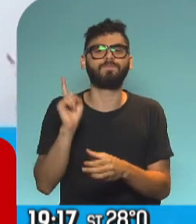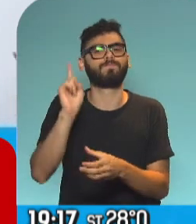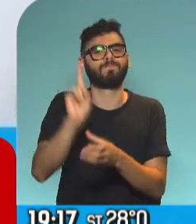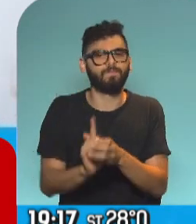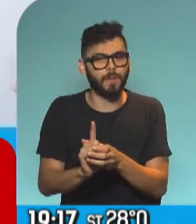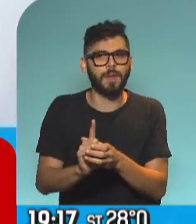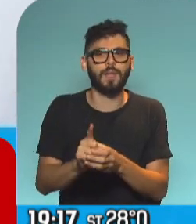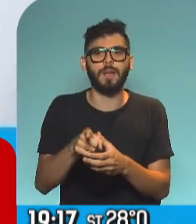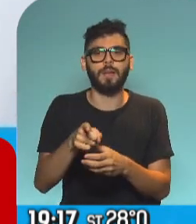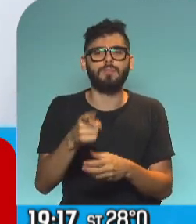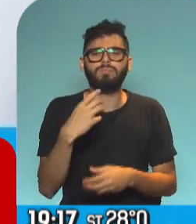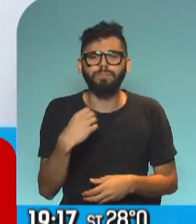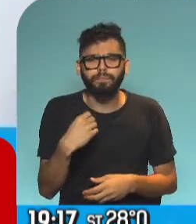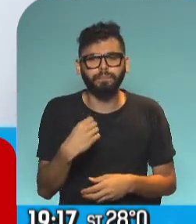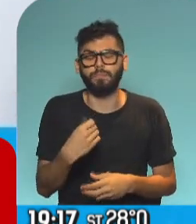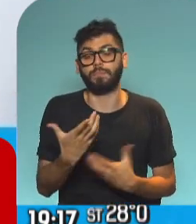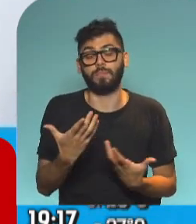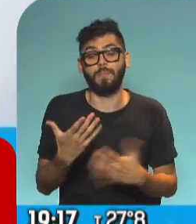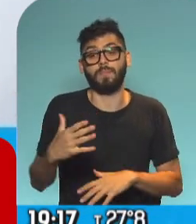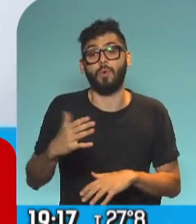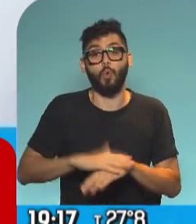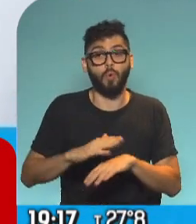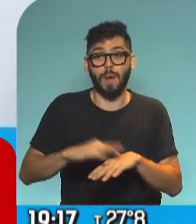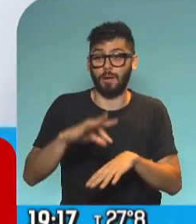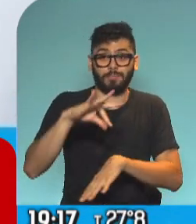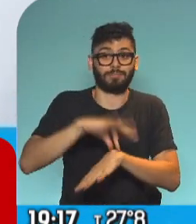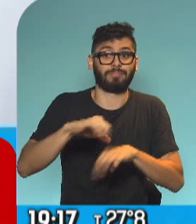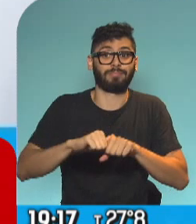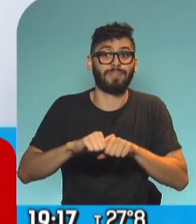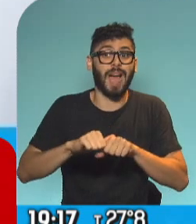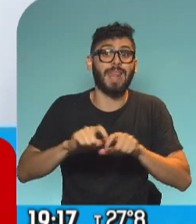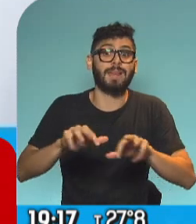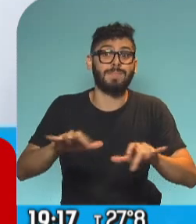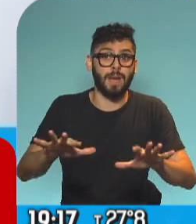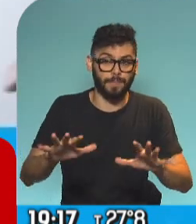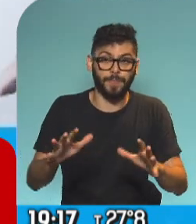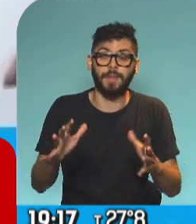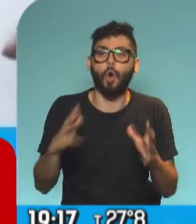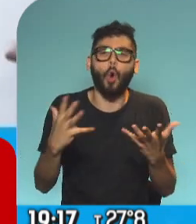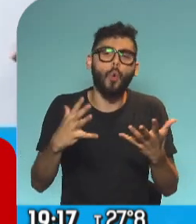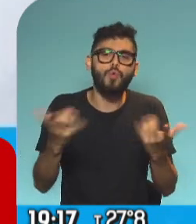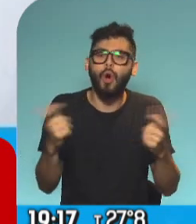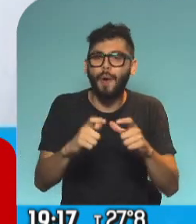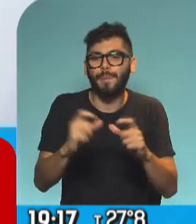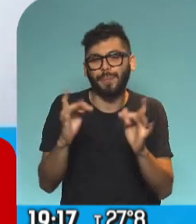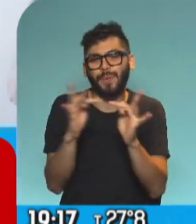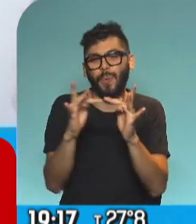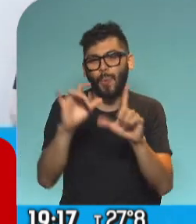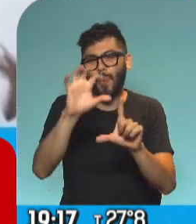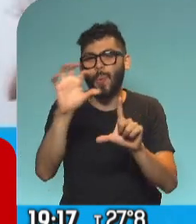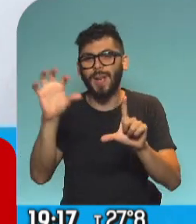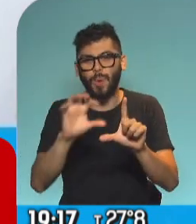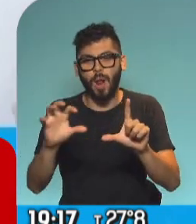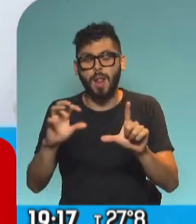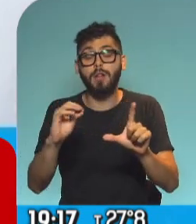oportunidad, por la pandemia que nos afecta, bueno, será claramente de manera virtual. Claro. En esta etapa, porque está